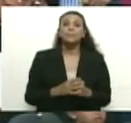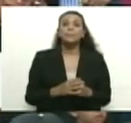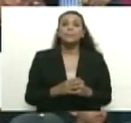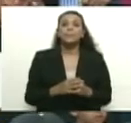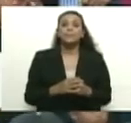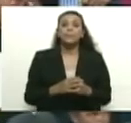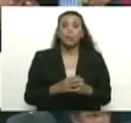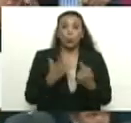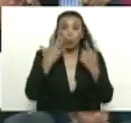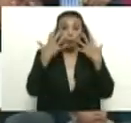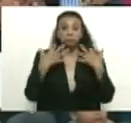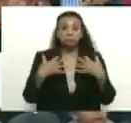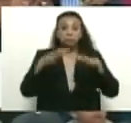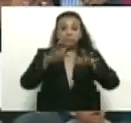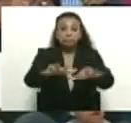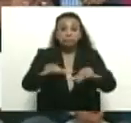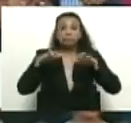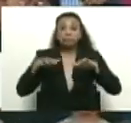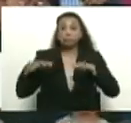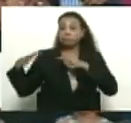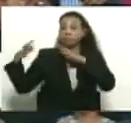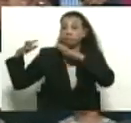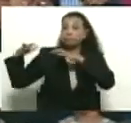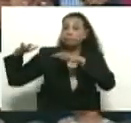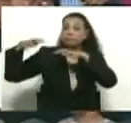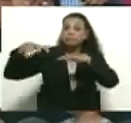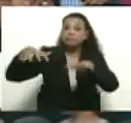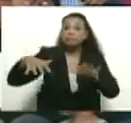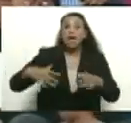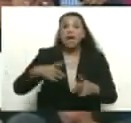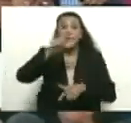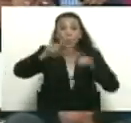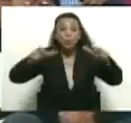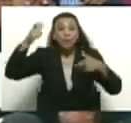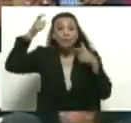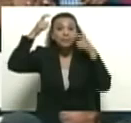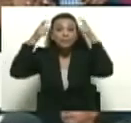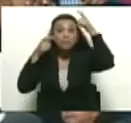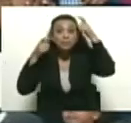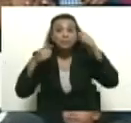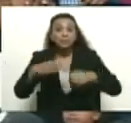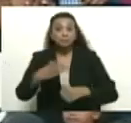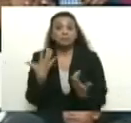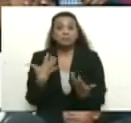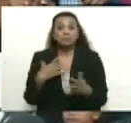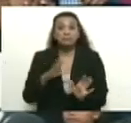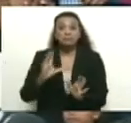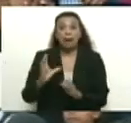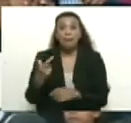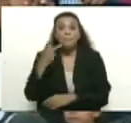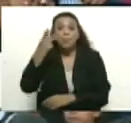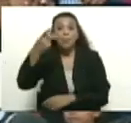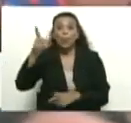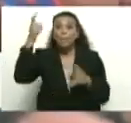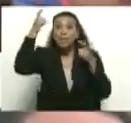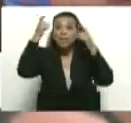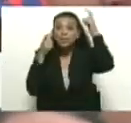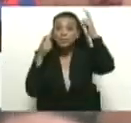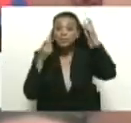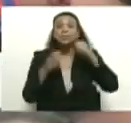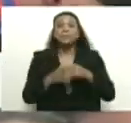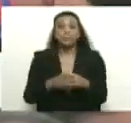una extraordinaria manifestación del pueblo chavista, del pueblo revolucionario. Aquí